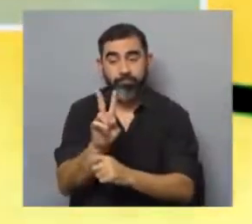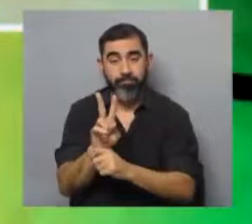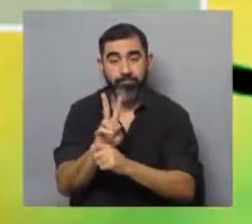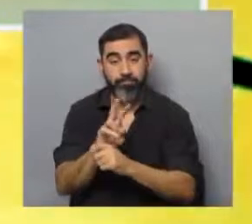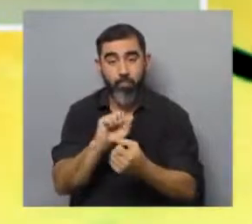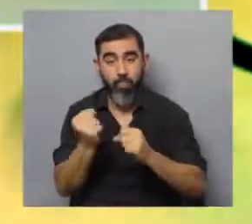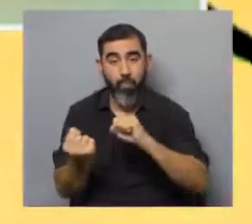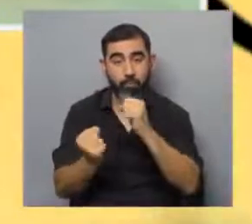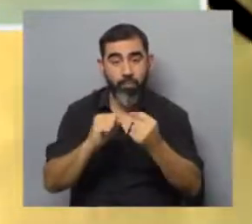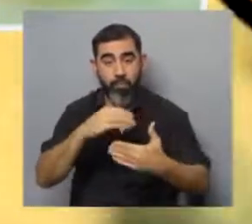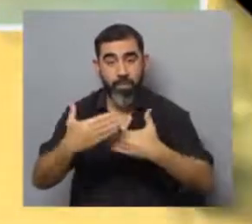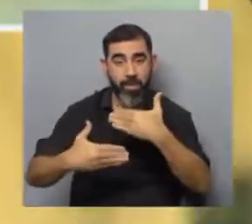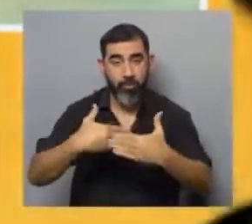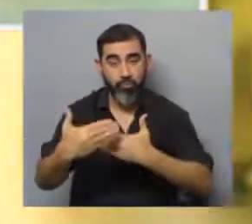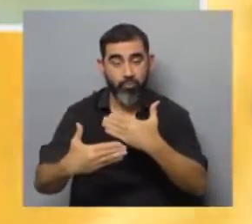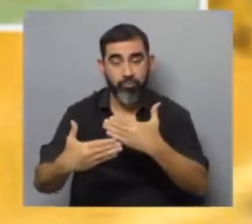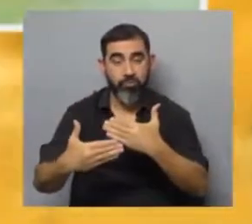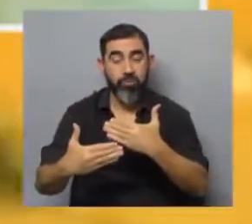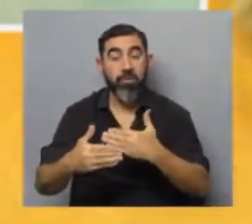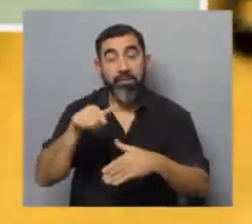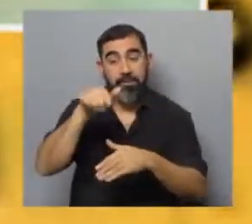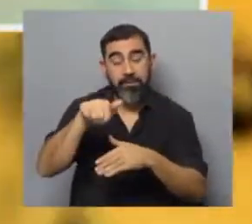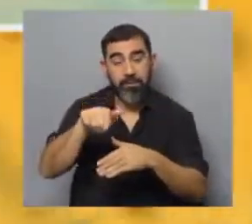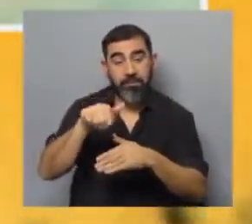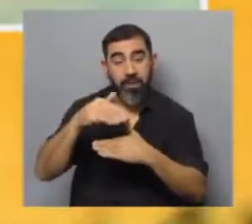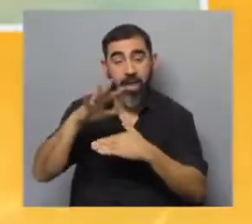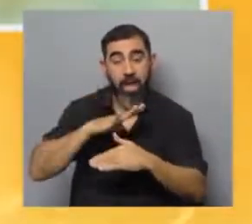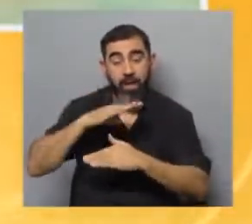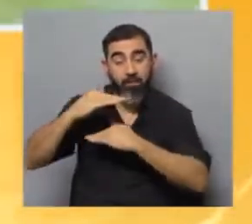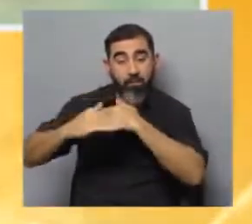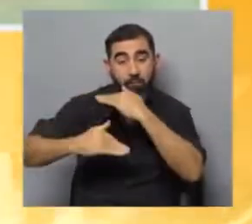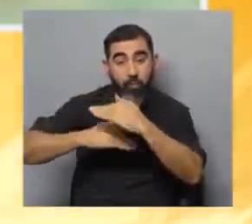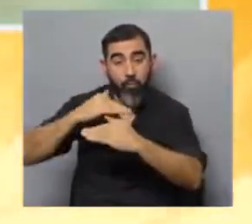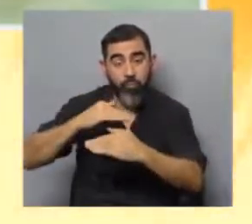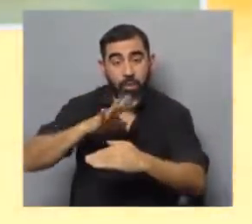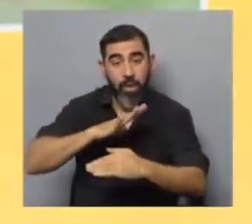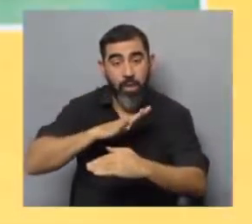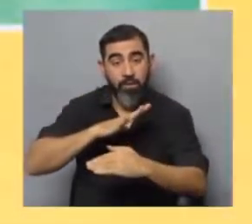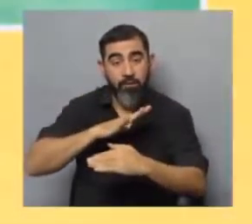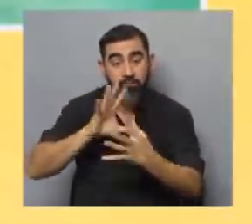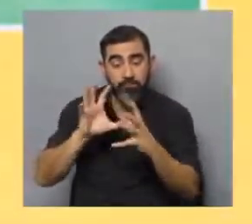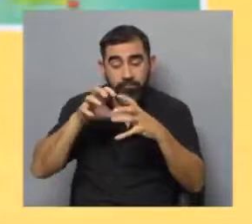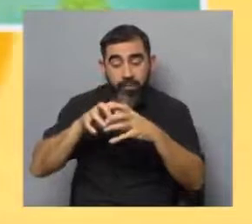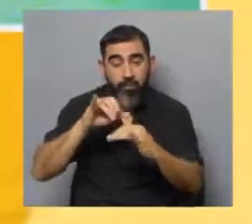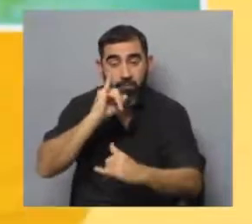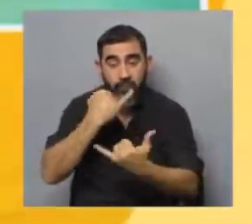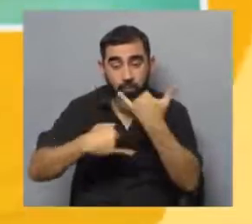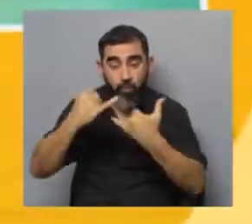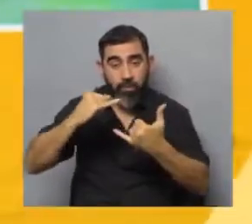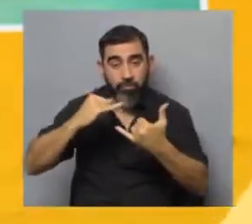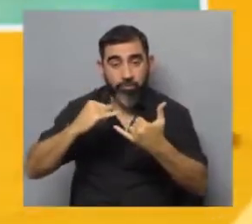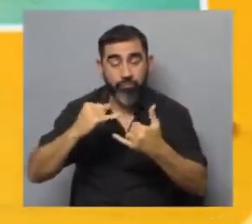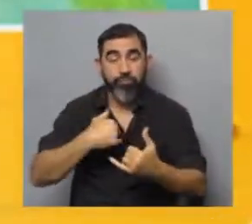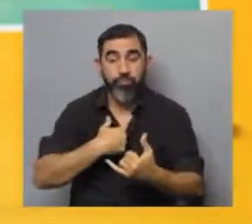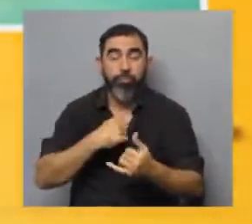sus movimientos y de alguna forma es la molécula que la evolución ha escogido para almacenar la información génica. Y yo cuando